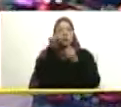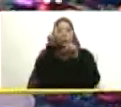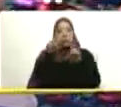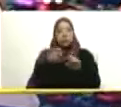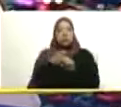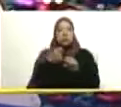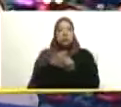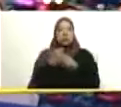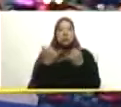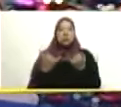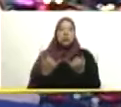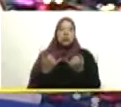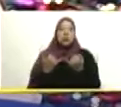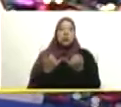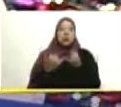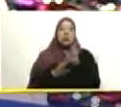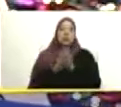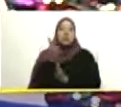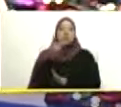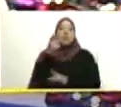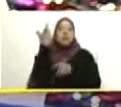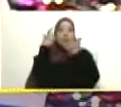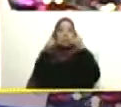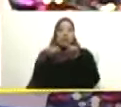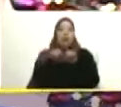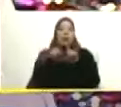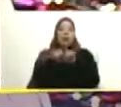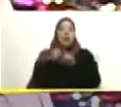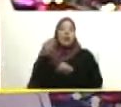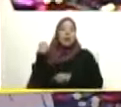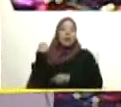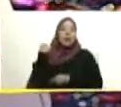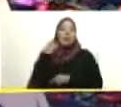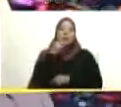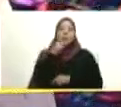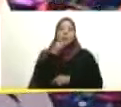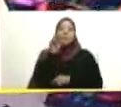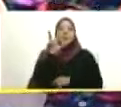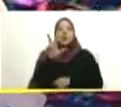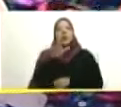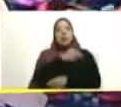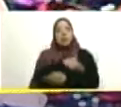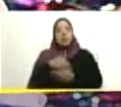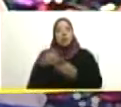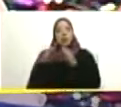propusimos. El comandante Hugo Chávez nos dejó una meta, 3 millones de viviendas.